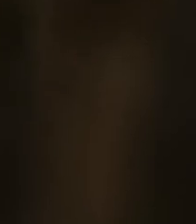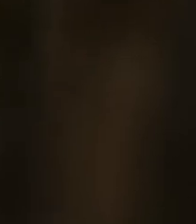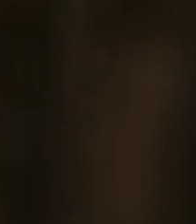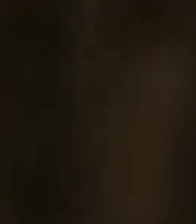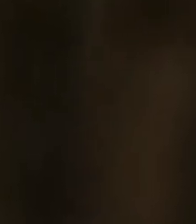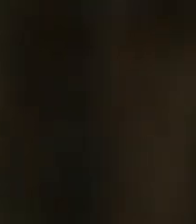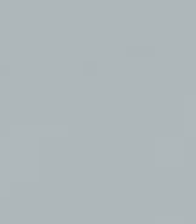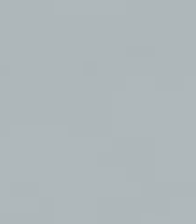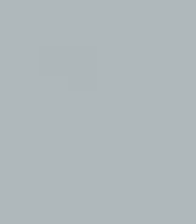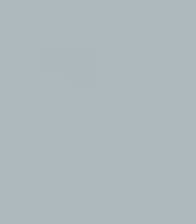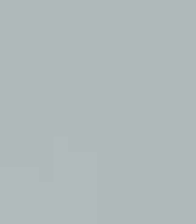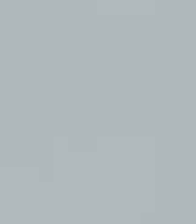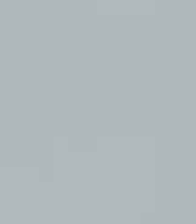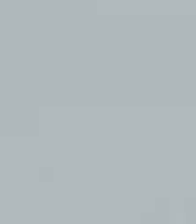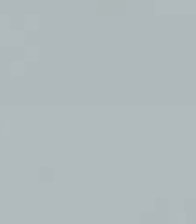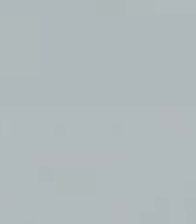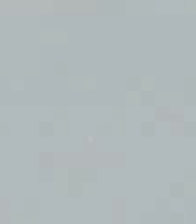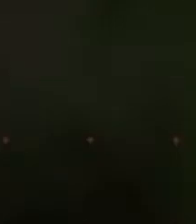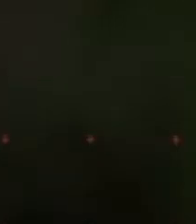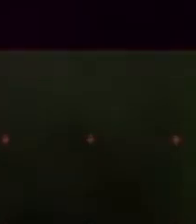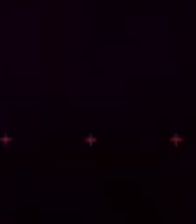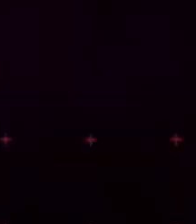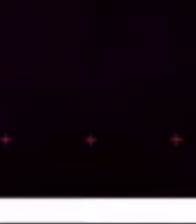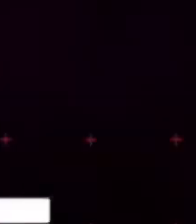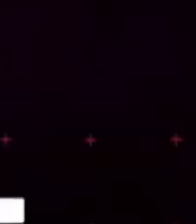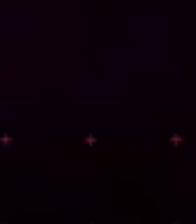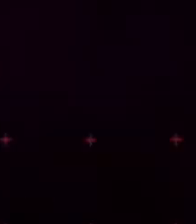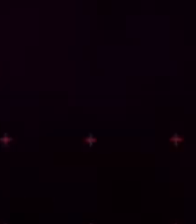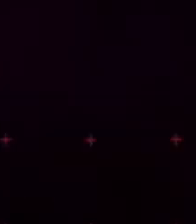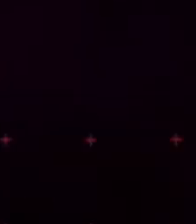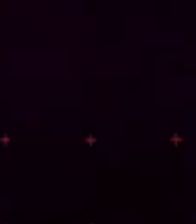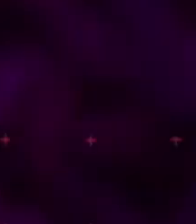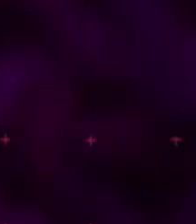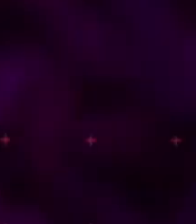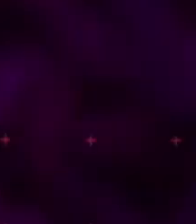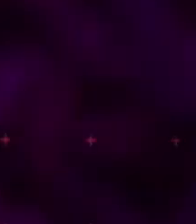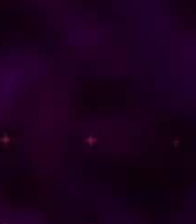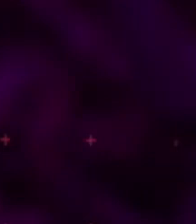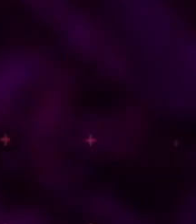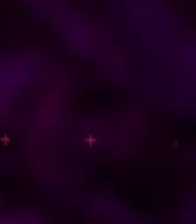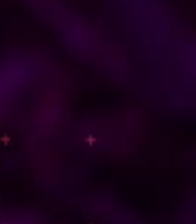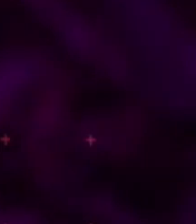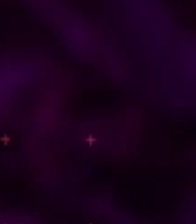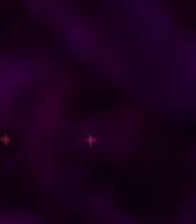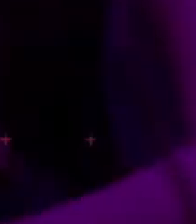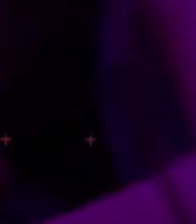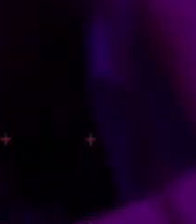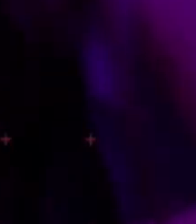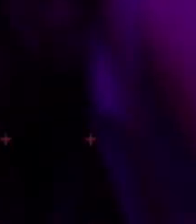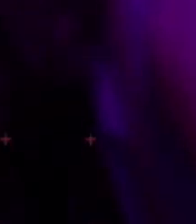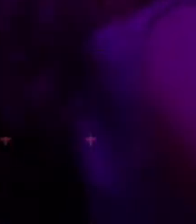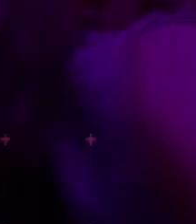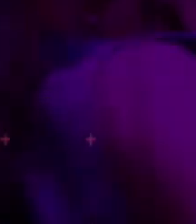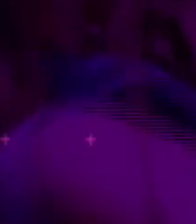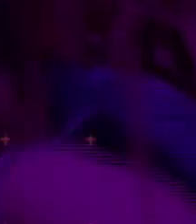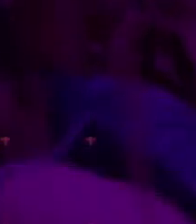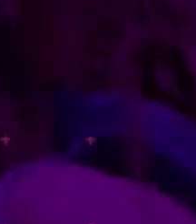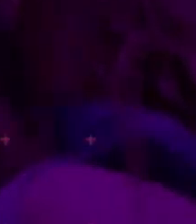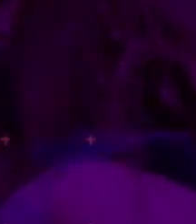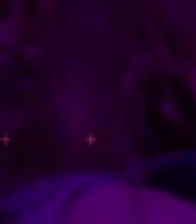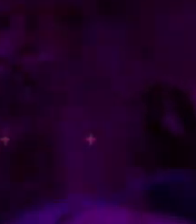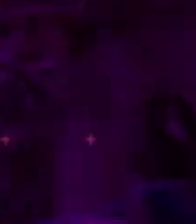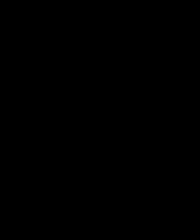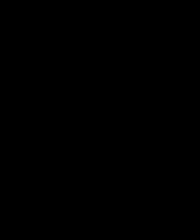la Casa de la Vida, el jueves 22 de abril a las 10 de la noche y el domingo 25 a las 10